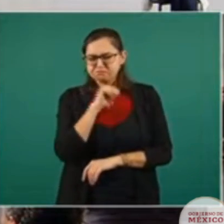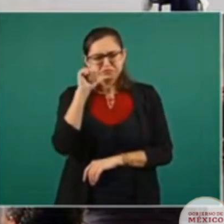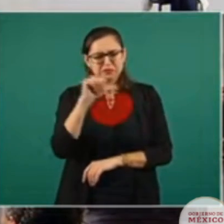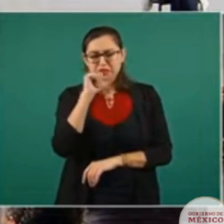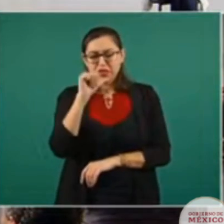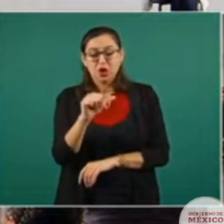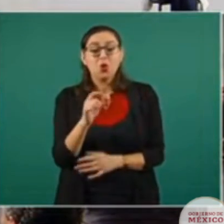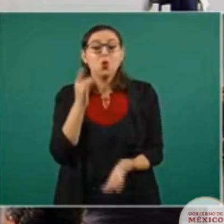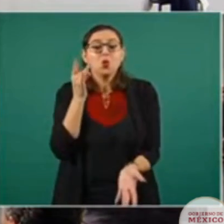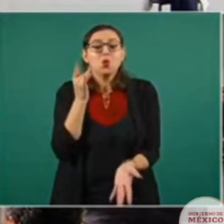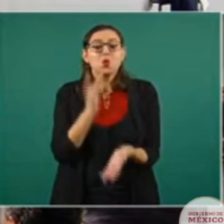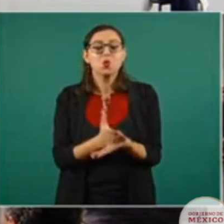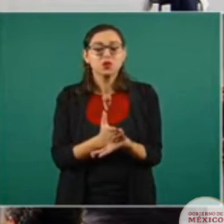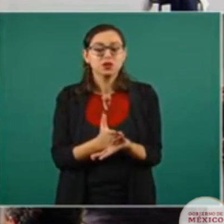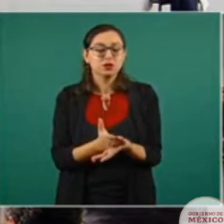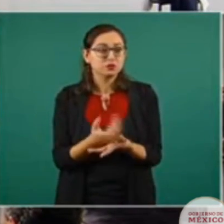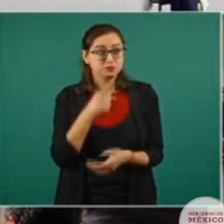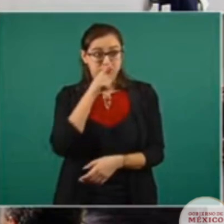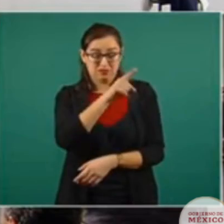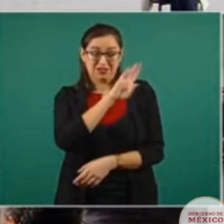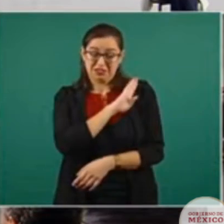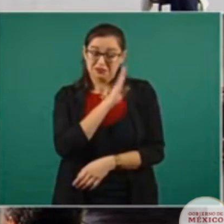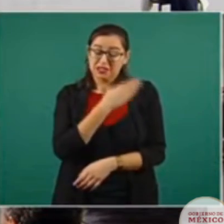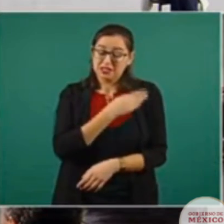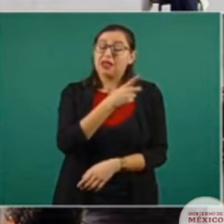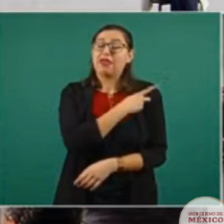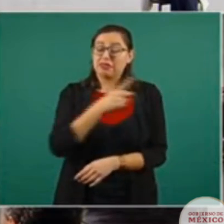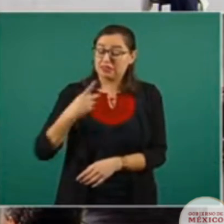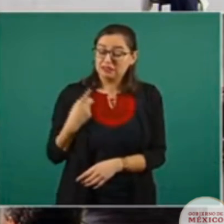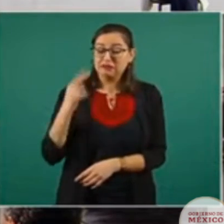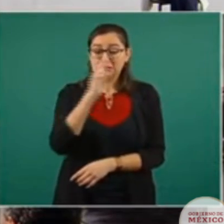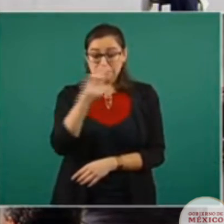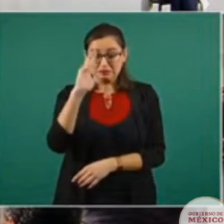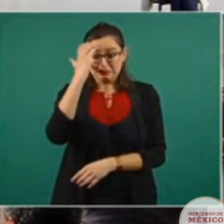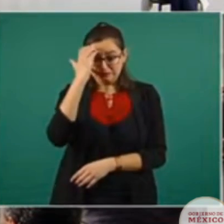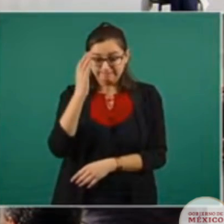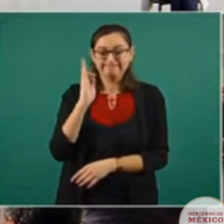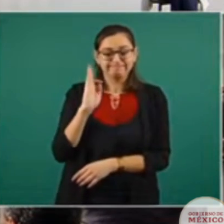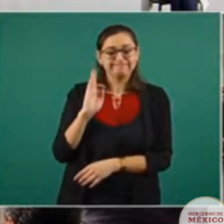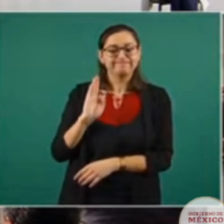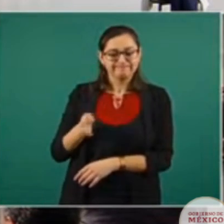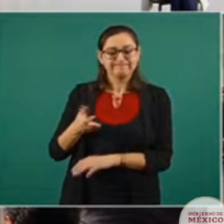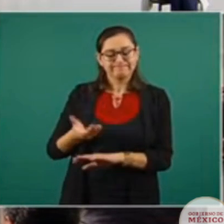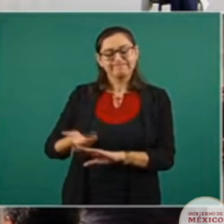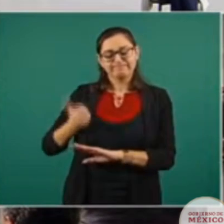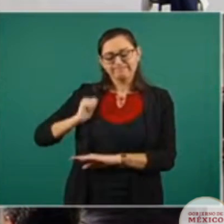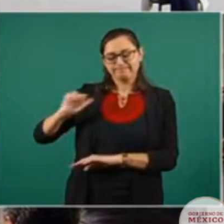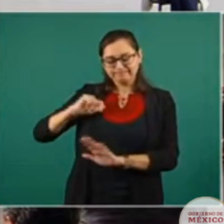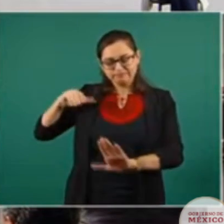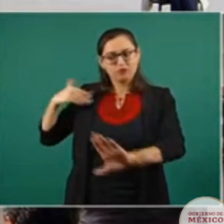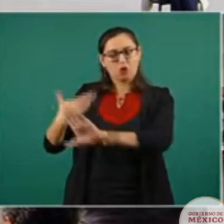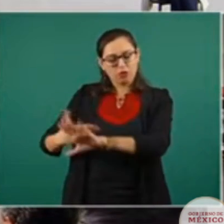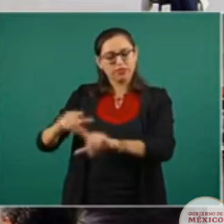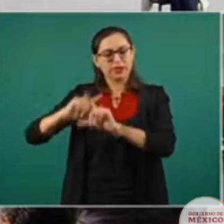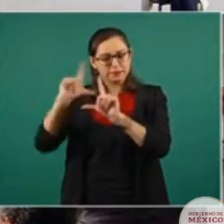desea que el Estado español admita su responsabilidad histórica por esas ofensas y ofrezca las